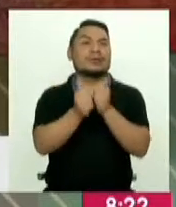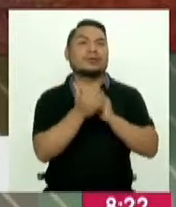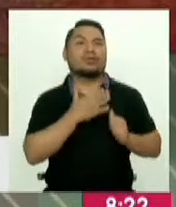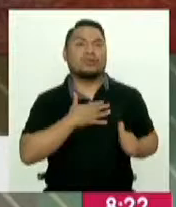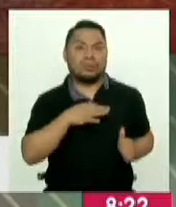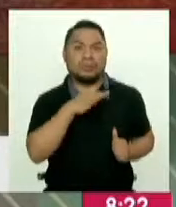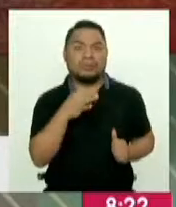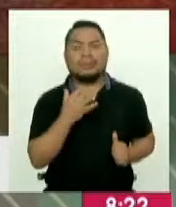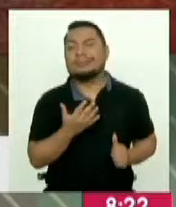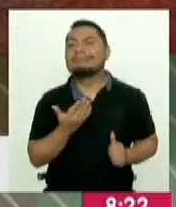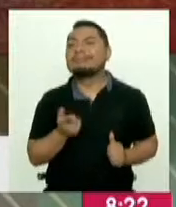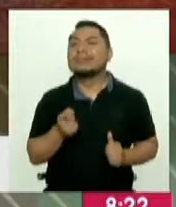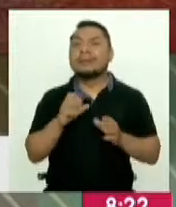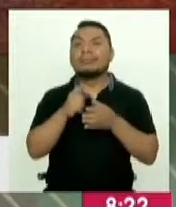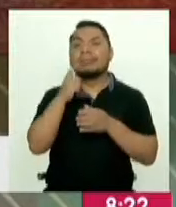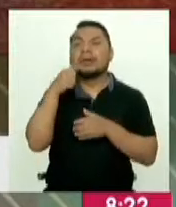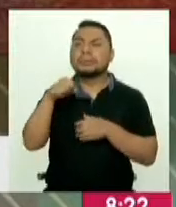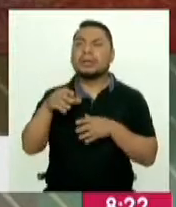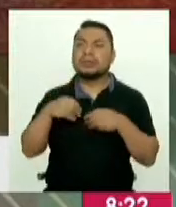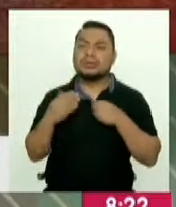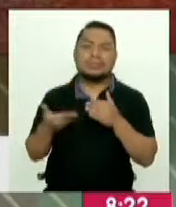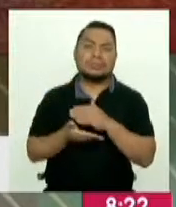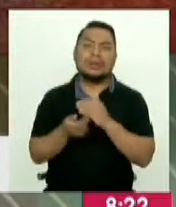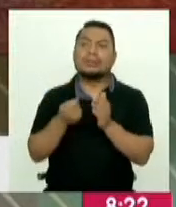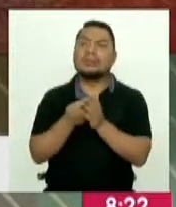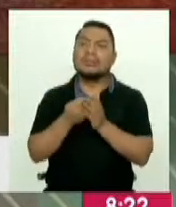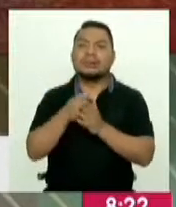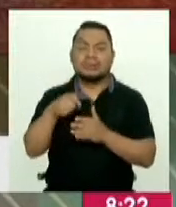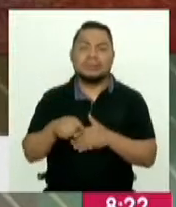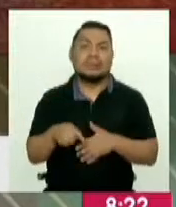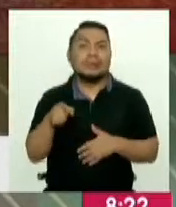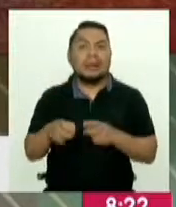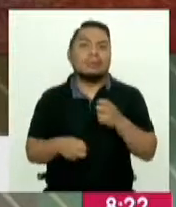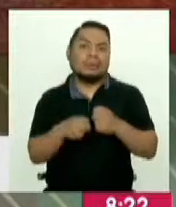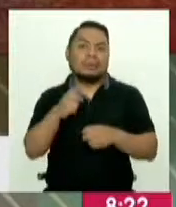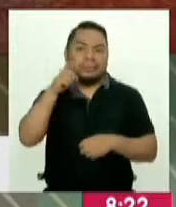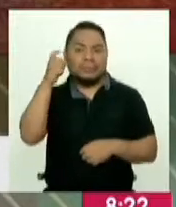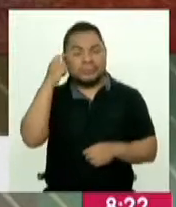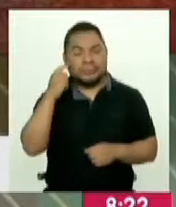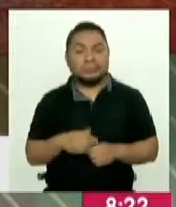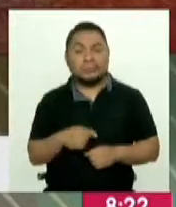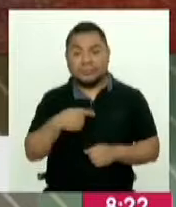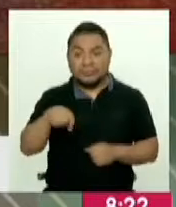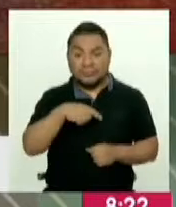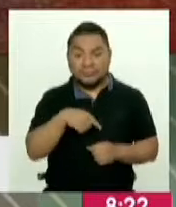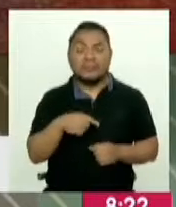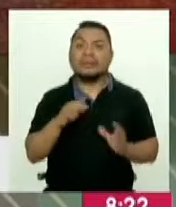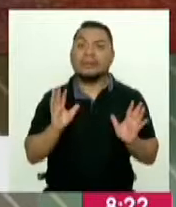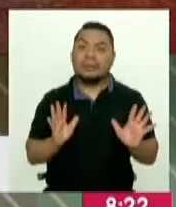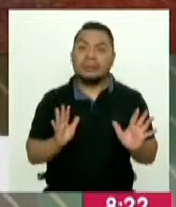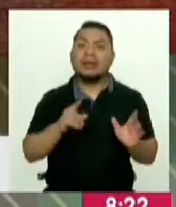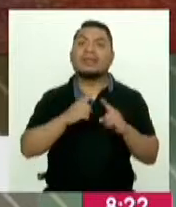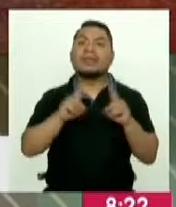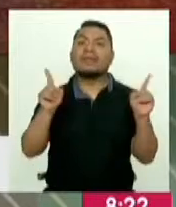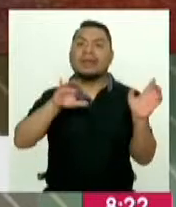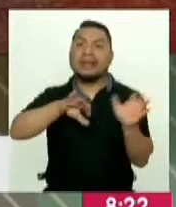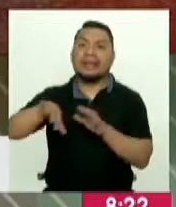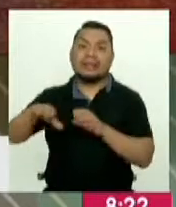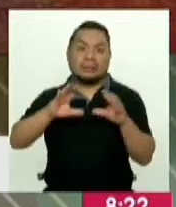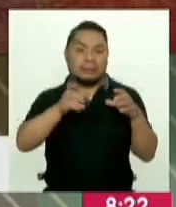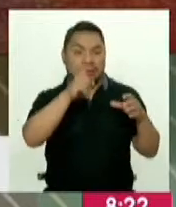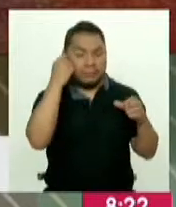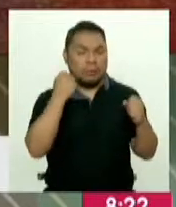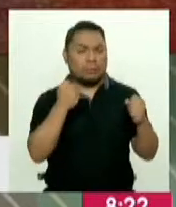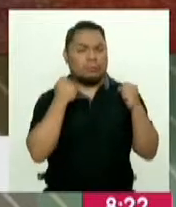Entonces, eso es parte, por supuesto, de la crisis de los partidos, que si tuviéramos partidos más sólidos, partidos más activos, partidos más